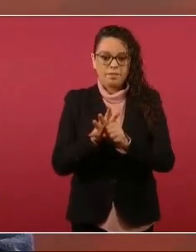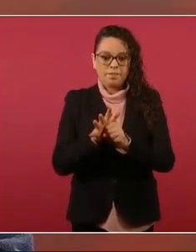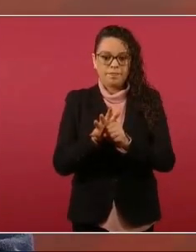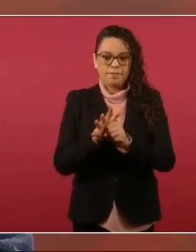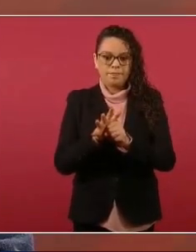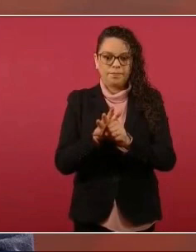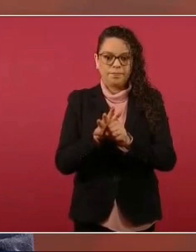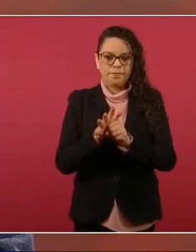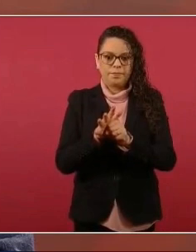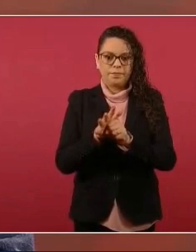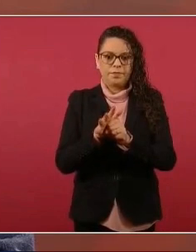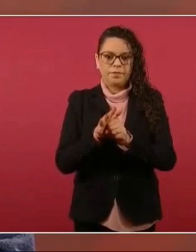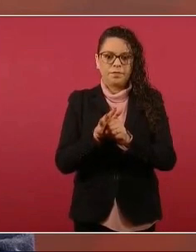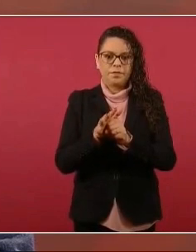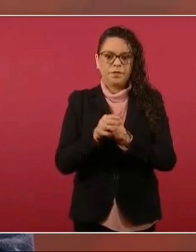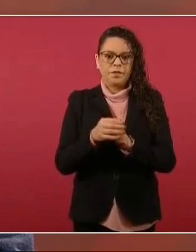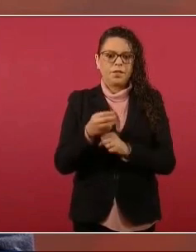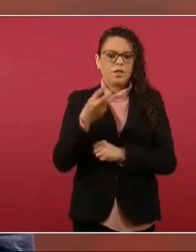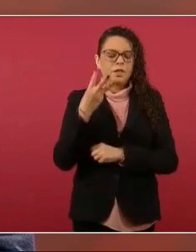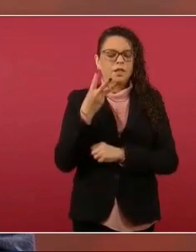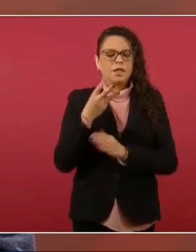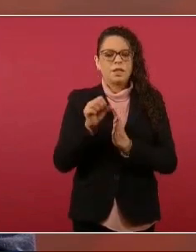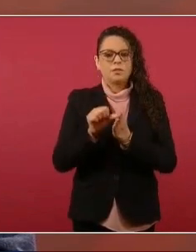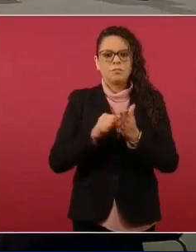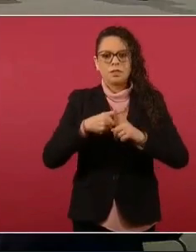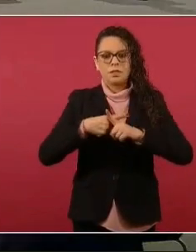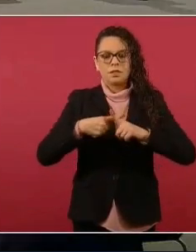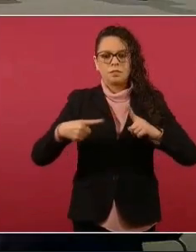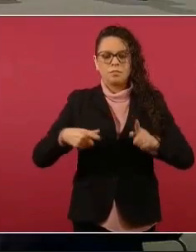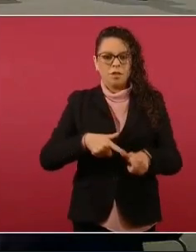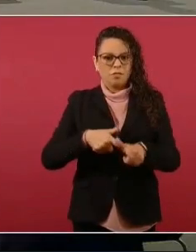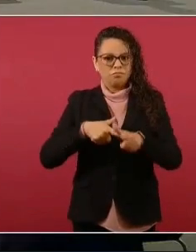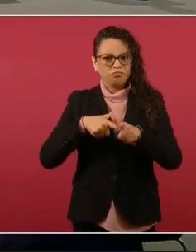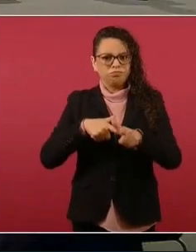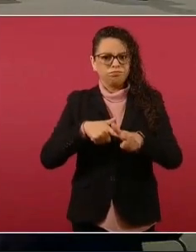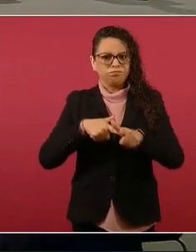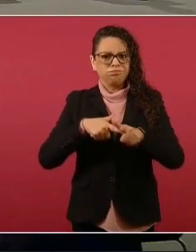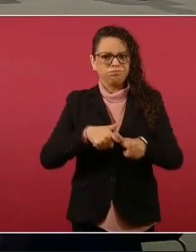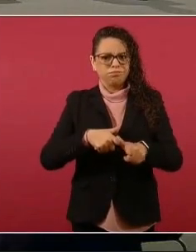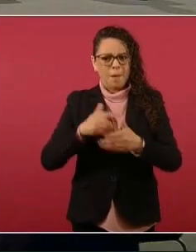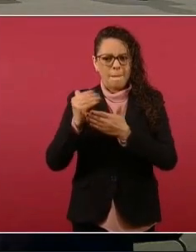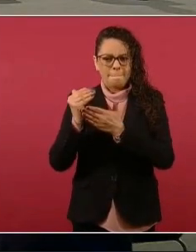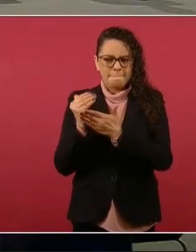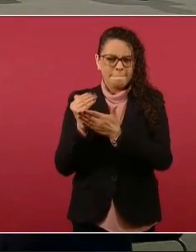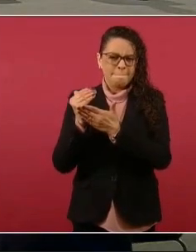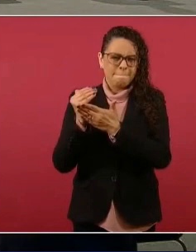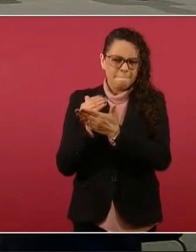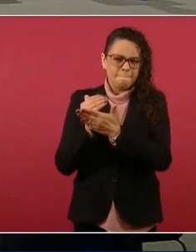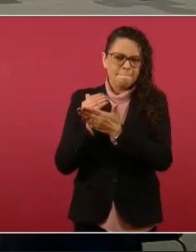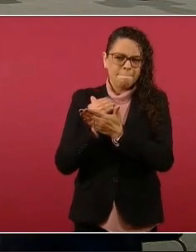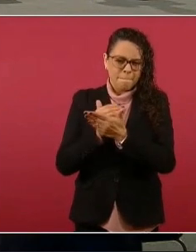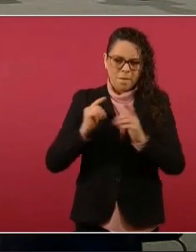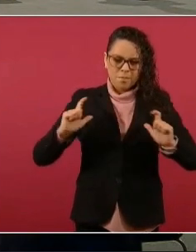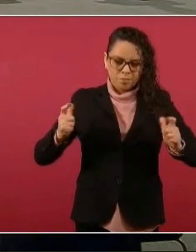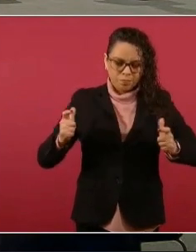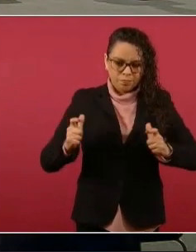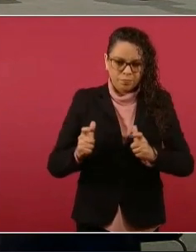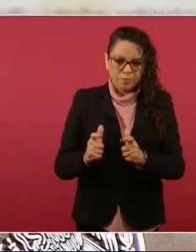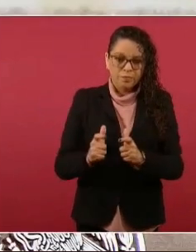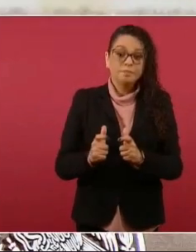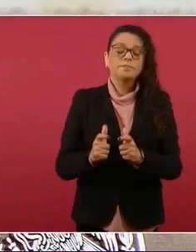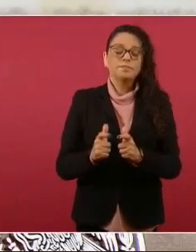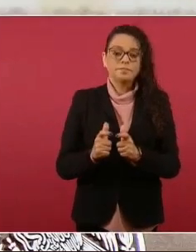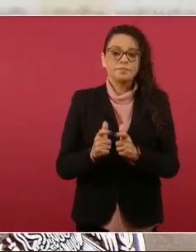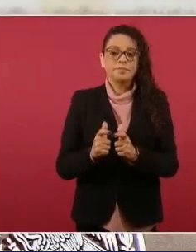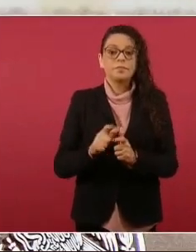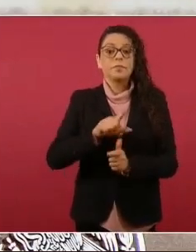3 meses y medio en continuo descenso. Y el maestro Zoé Robledo cerrará con la presentación de los